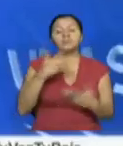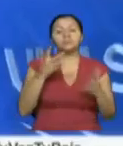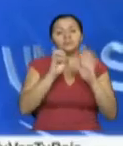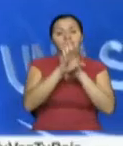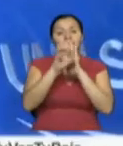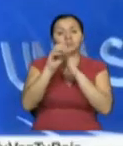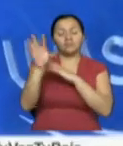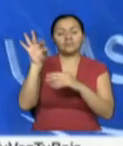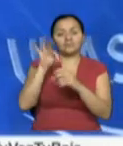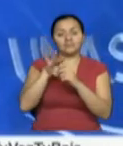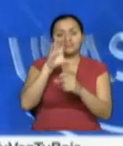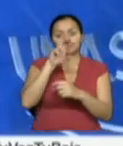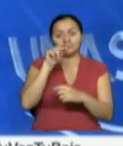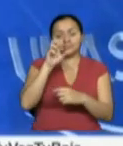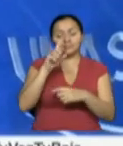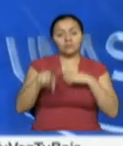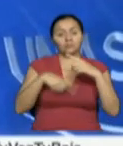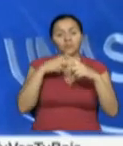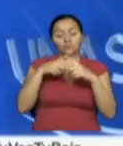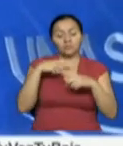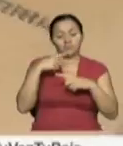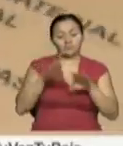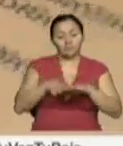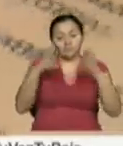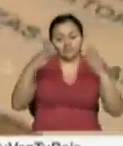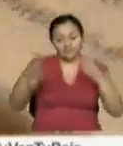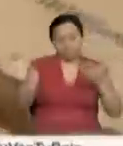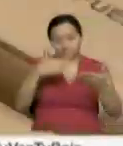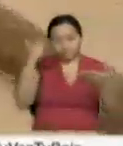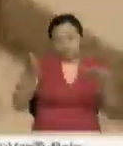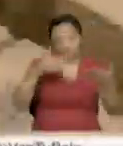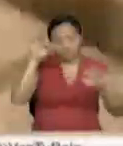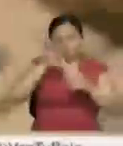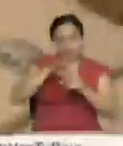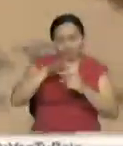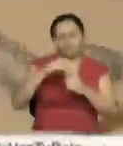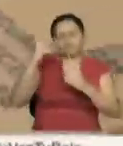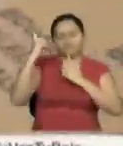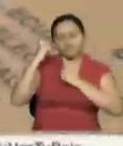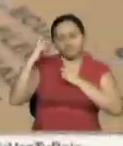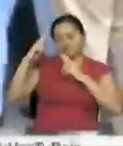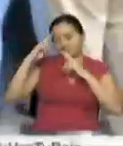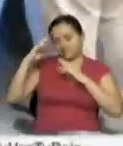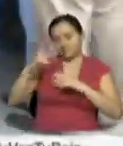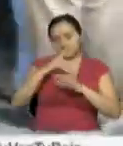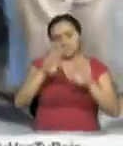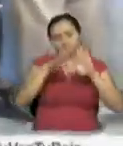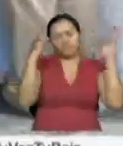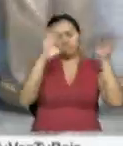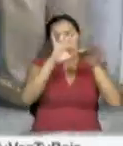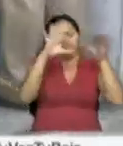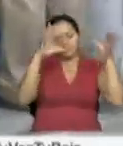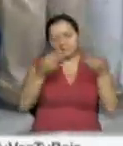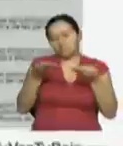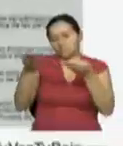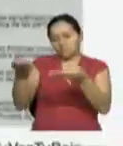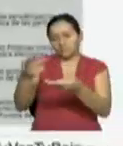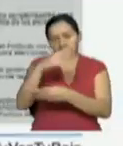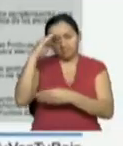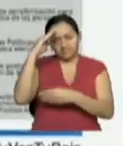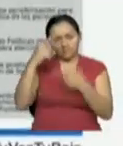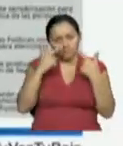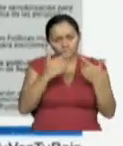bodegas electorales. En el caso de que se realice un reconteo, esta es la entidad responsable de custodiar el paquete